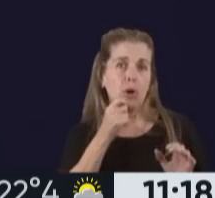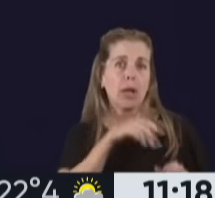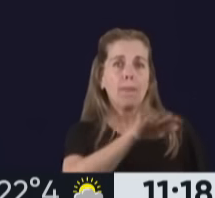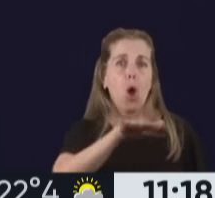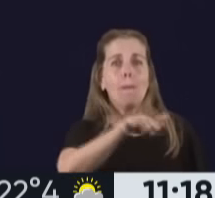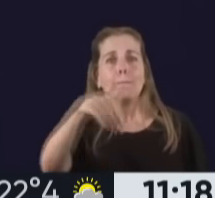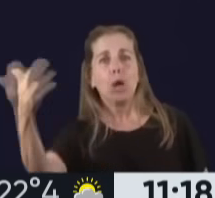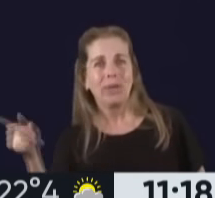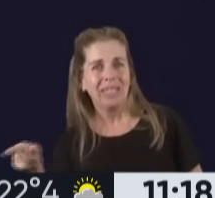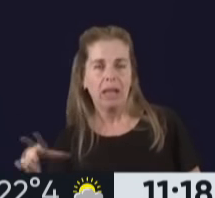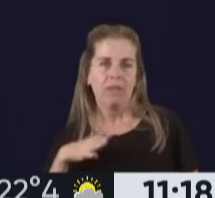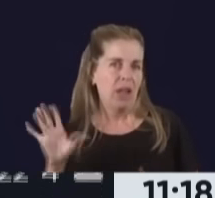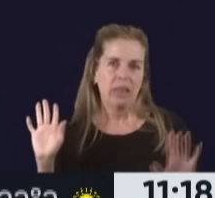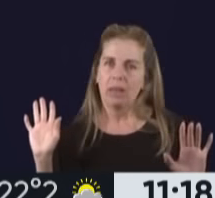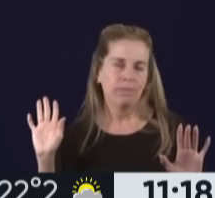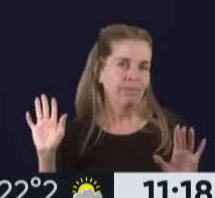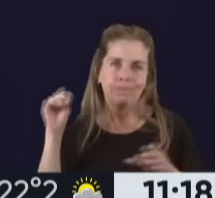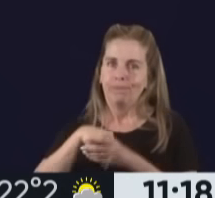por supuesto, no lo ha firmado.